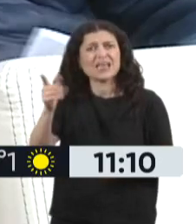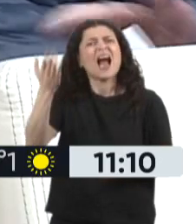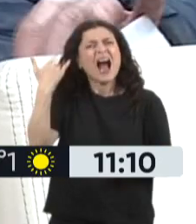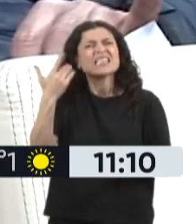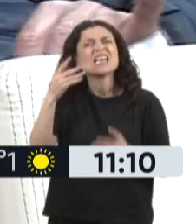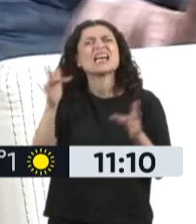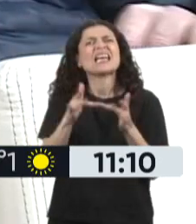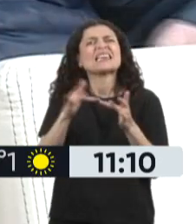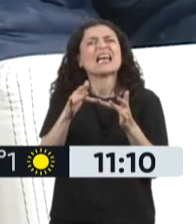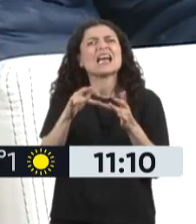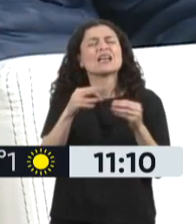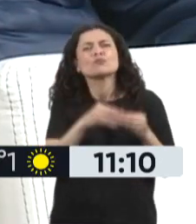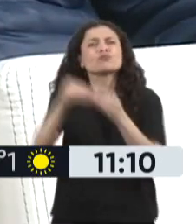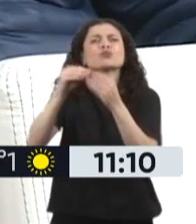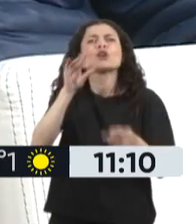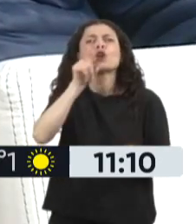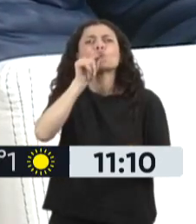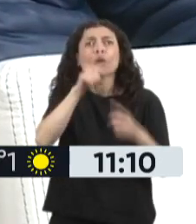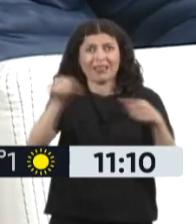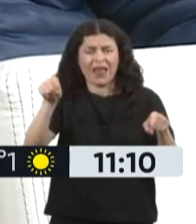tuit diciendo